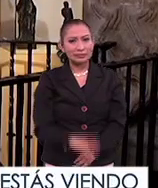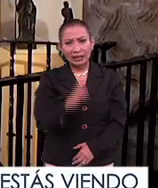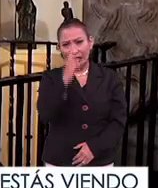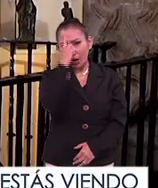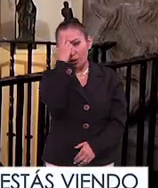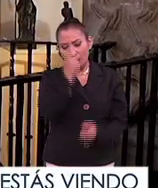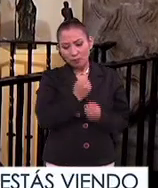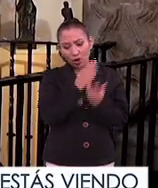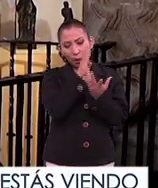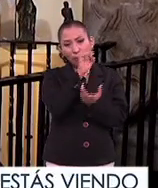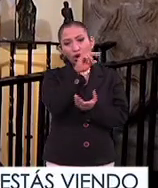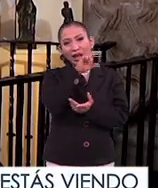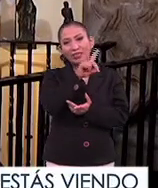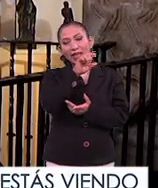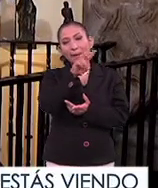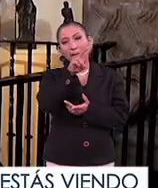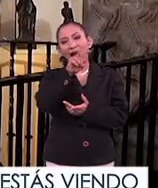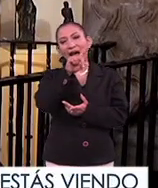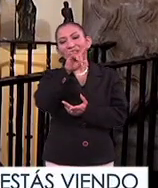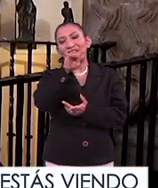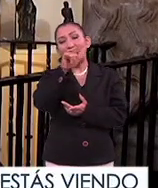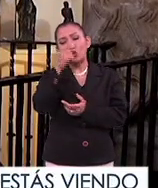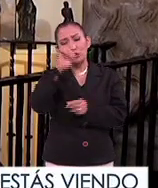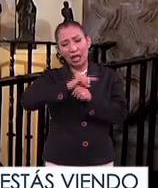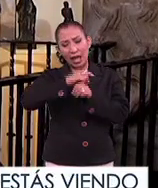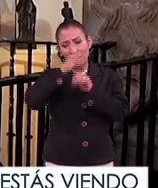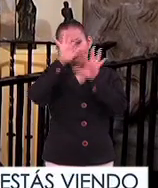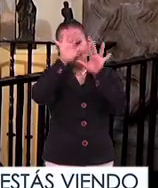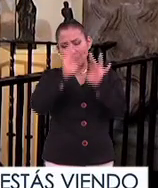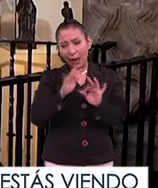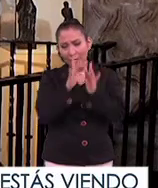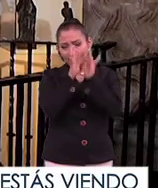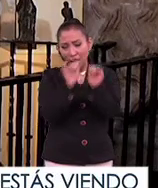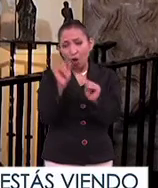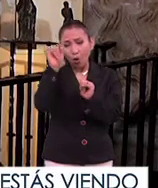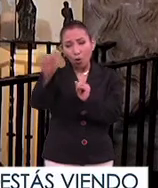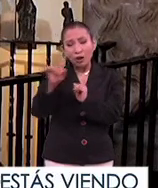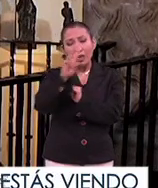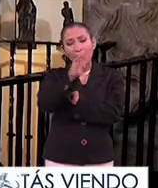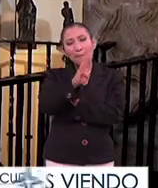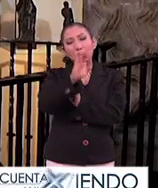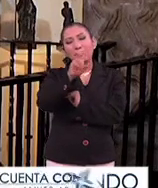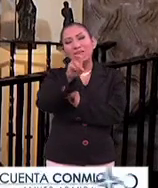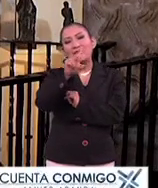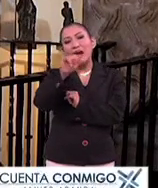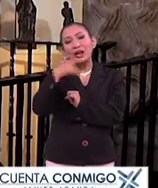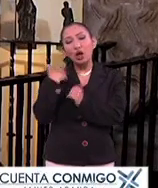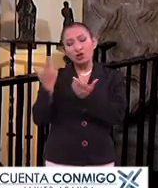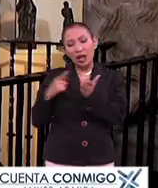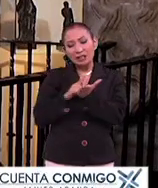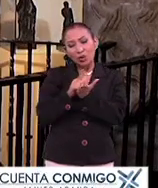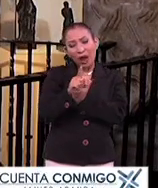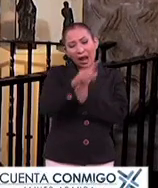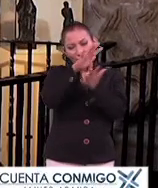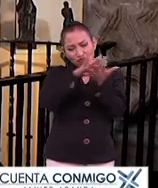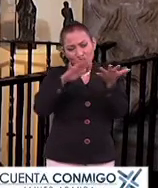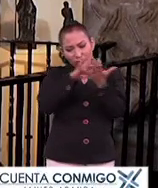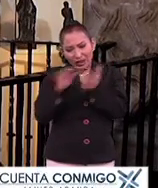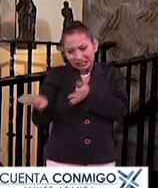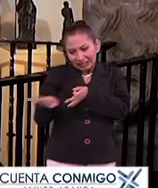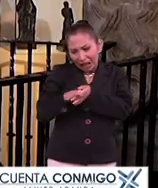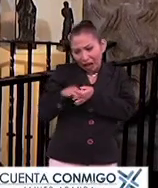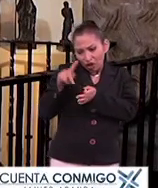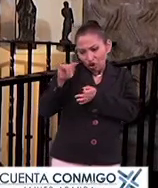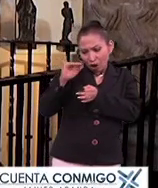Recuerda la poeta Bona de Bandiargues que un día de invierno en París, en un vivarium, las iguanas rayadas se pararon cerca